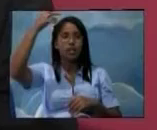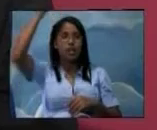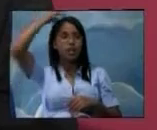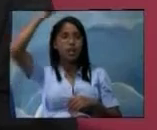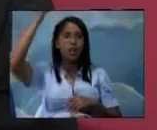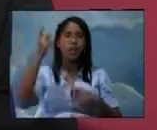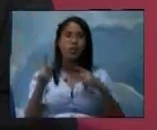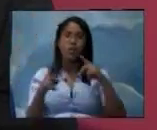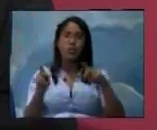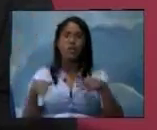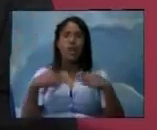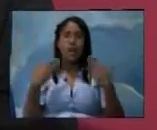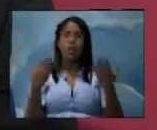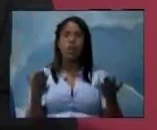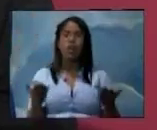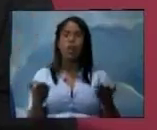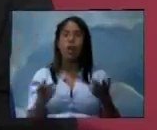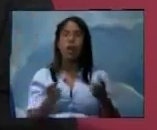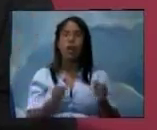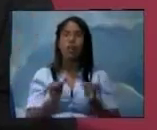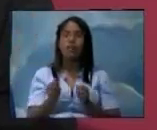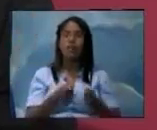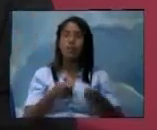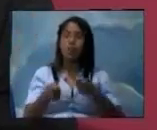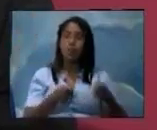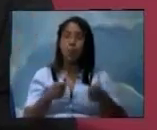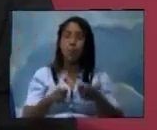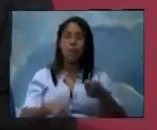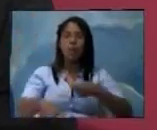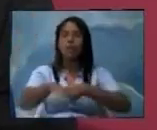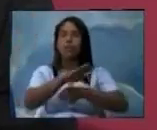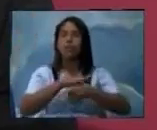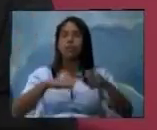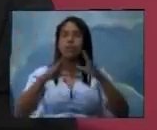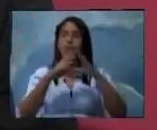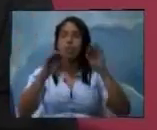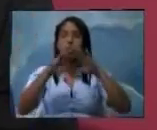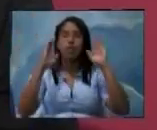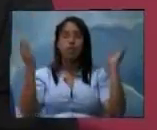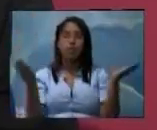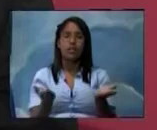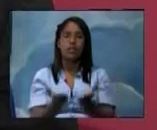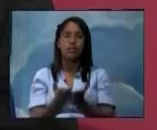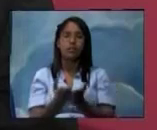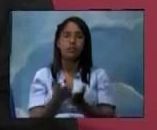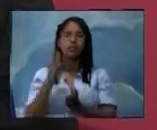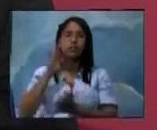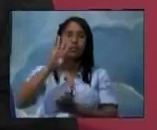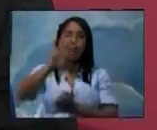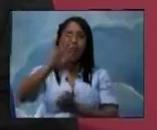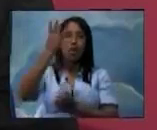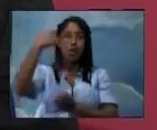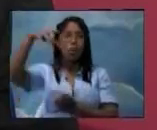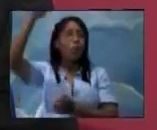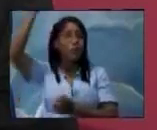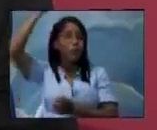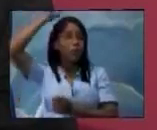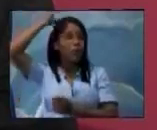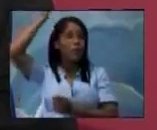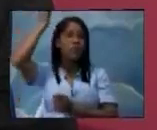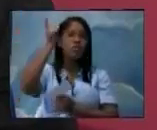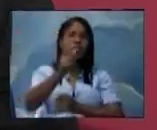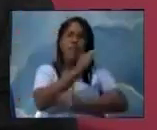bronce, el cual dominará sobre toda la tierra. Y el cuarto reino